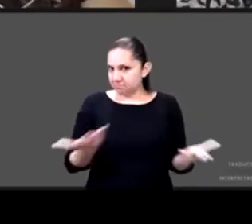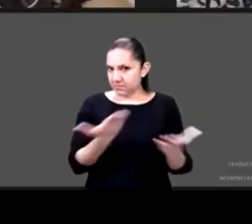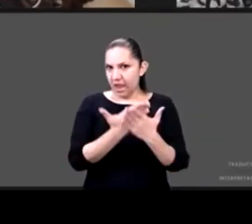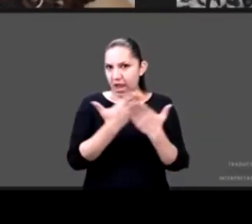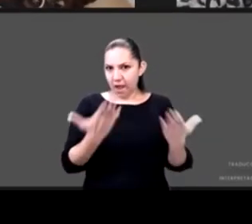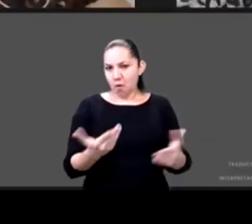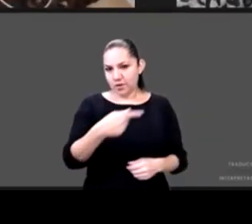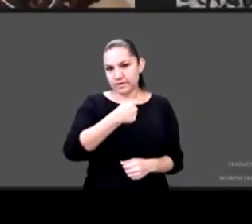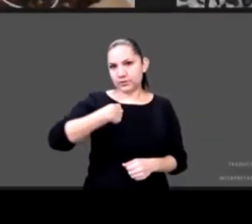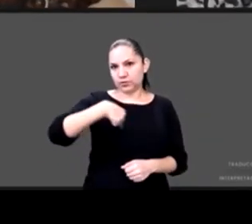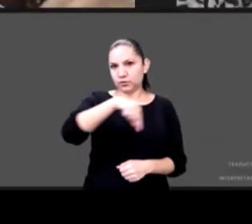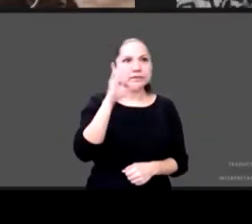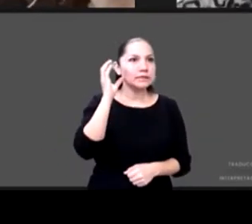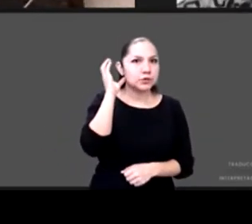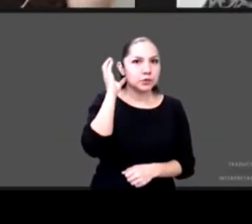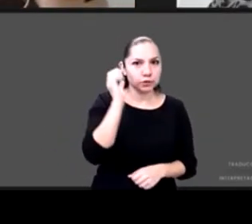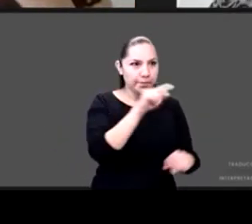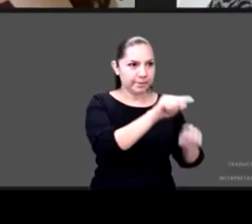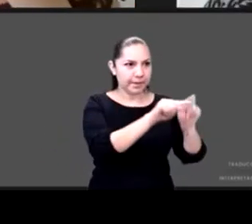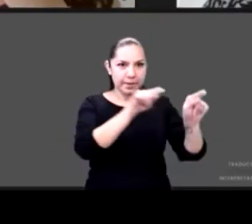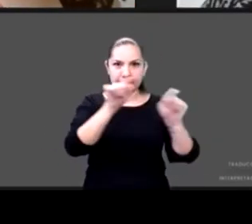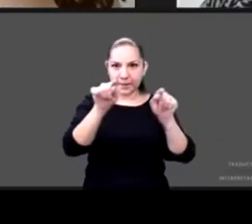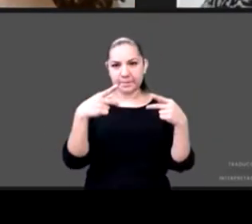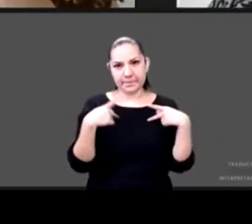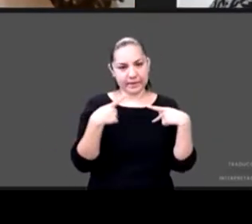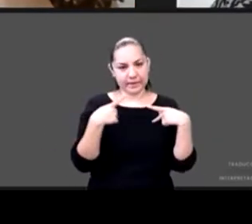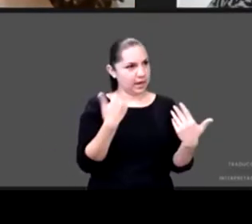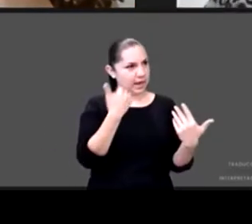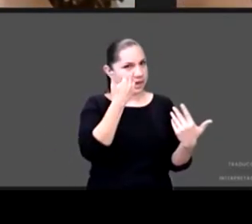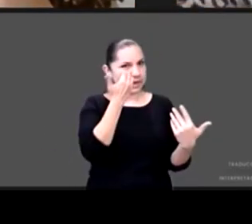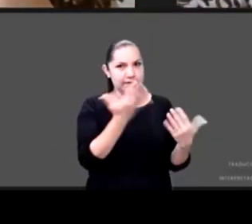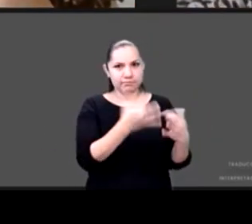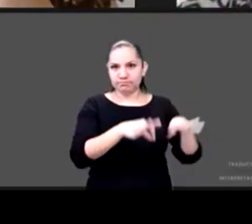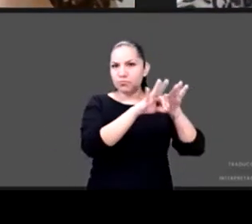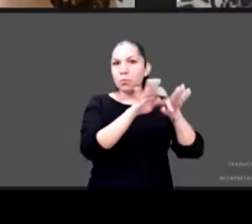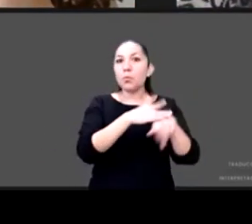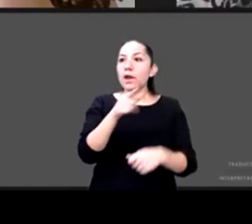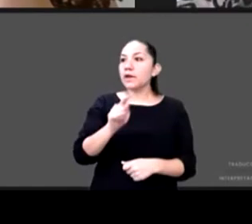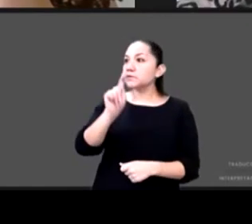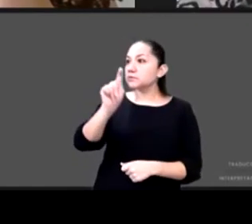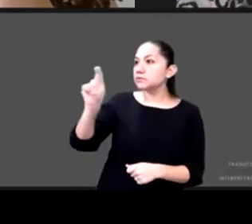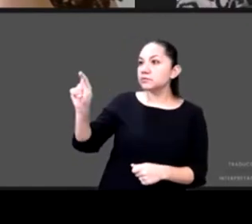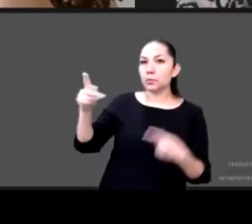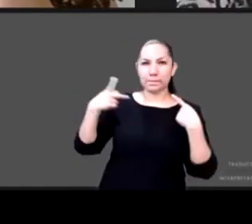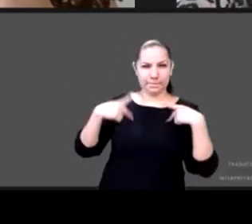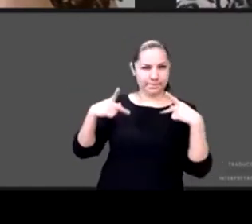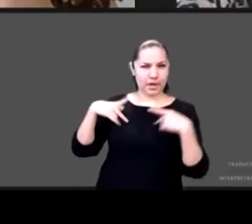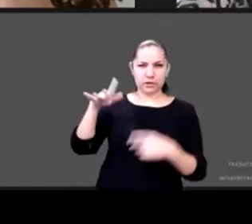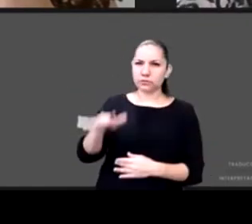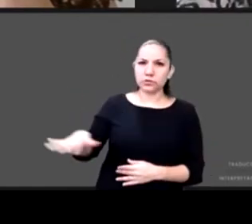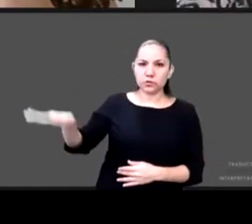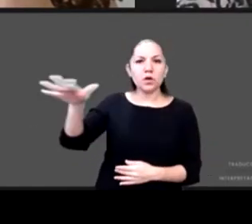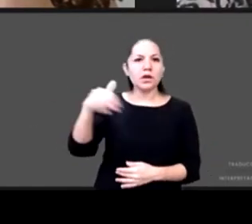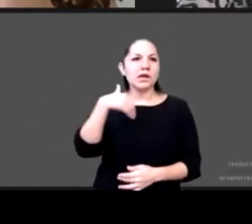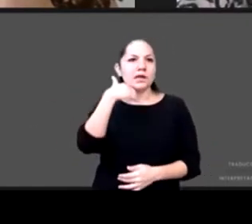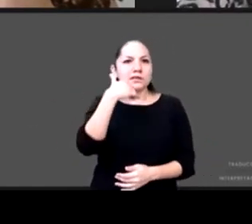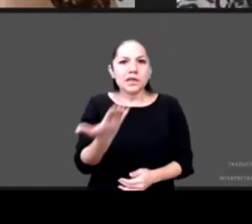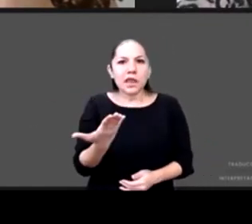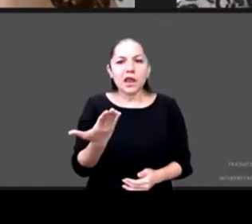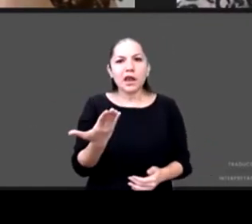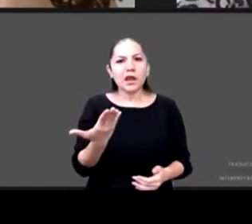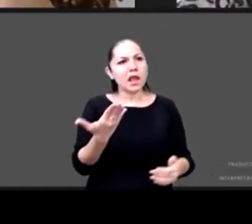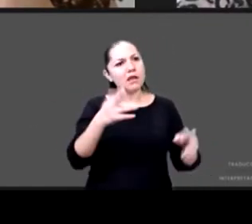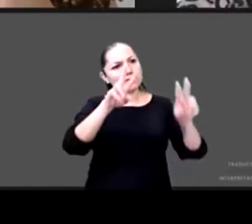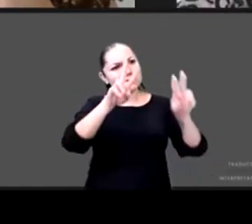estas semanas nos ha pedido que quiere escuchar, sí, los temas relevantes de lo que sucede con las niñas, los niños y los